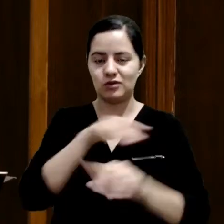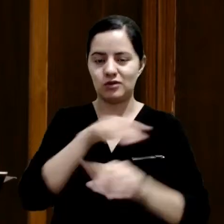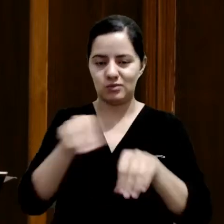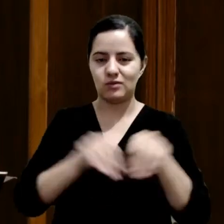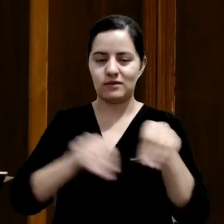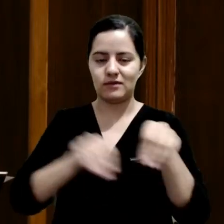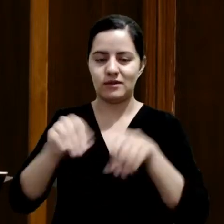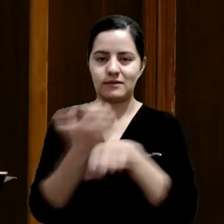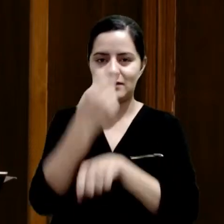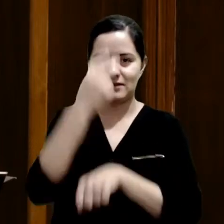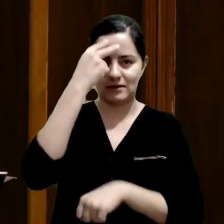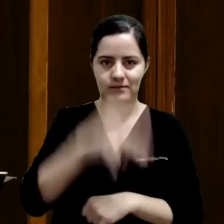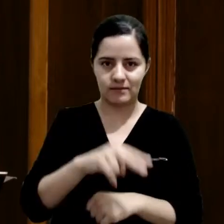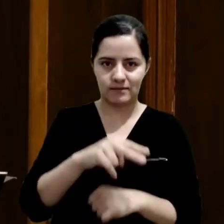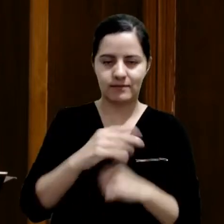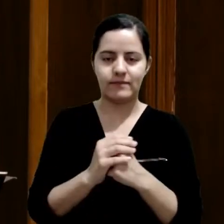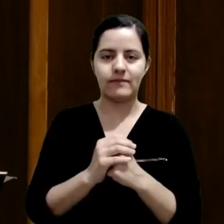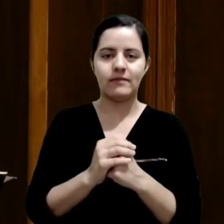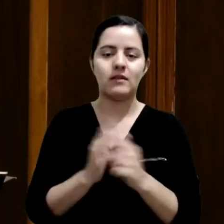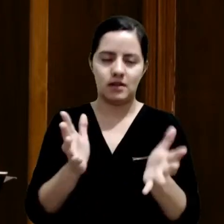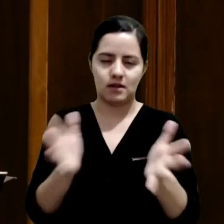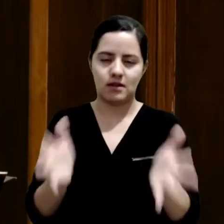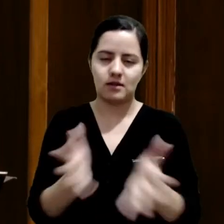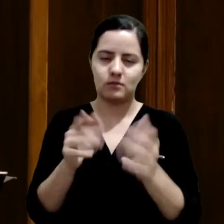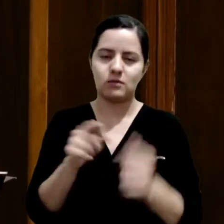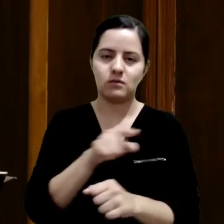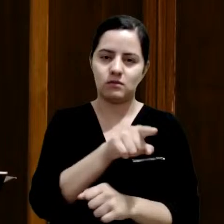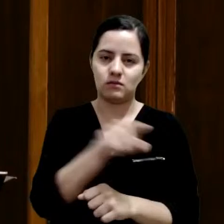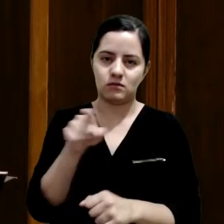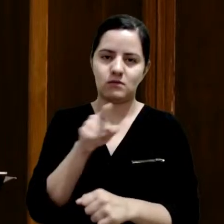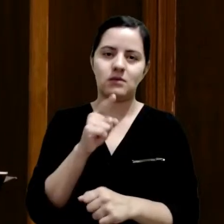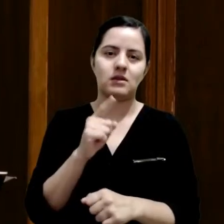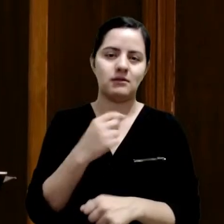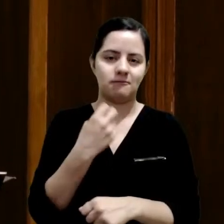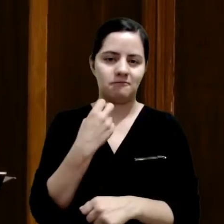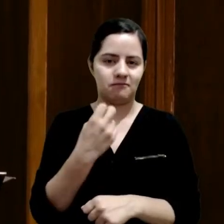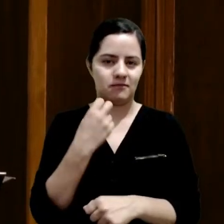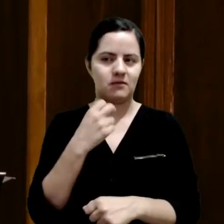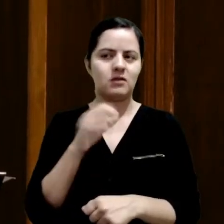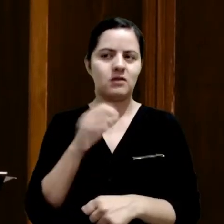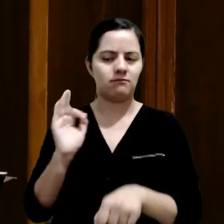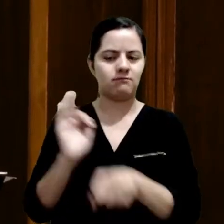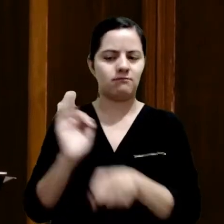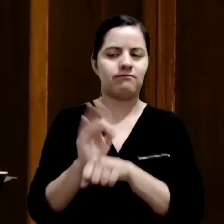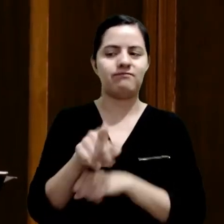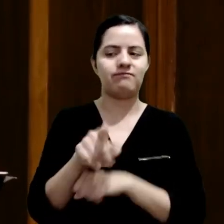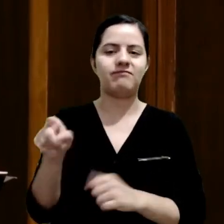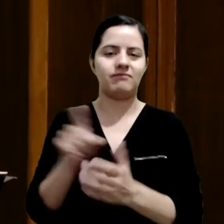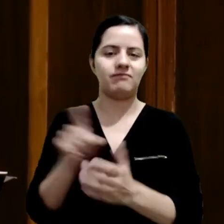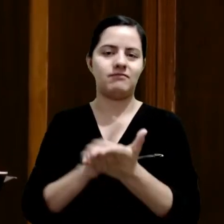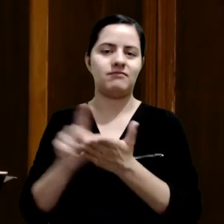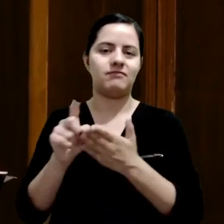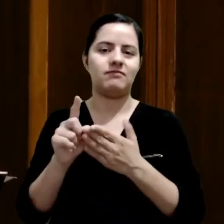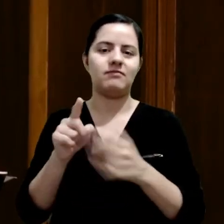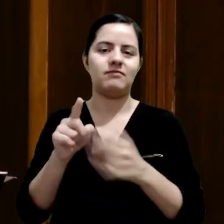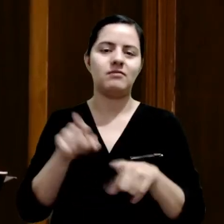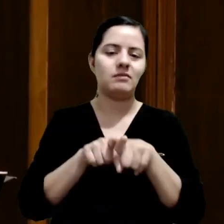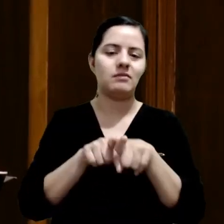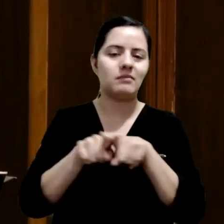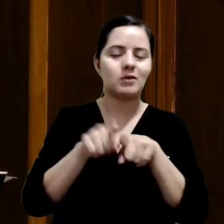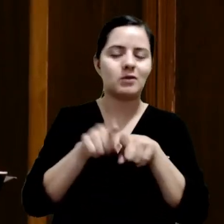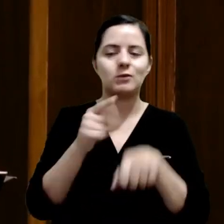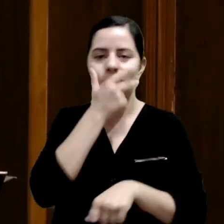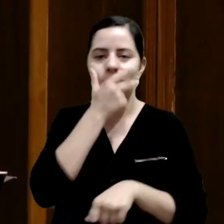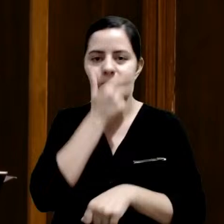el Estado de México. Los invito a que seamos esa voz en pro de los derechos de nuestras hermanas,